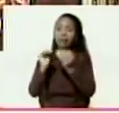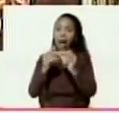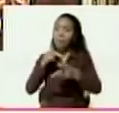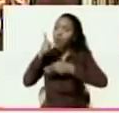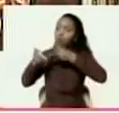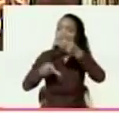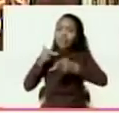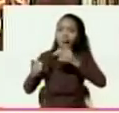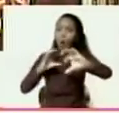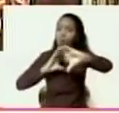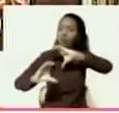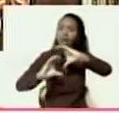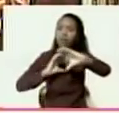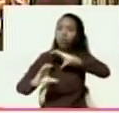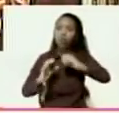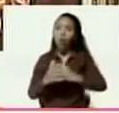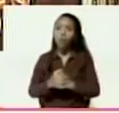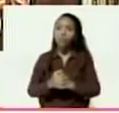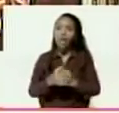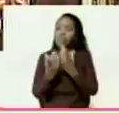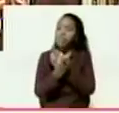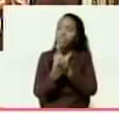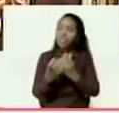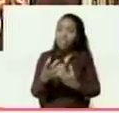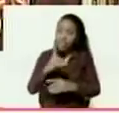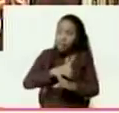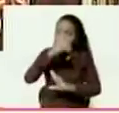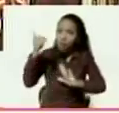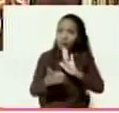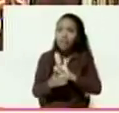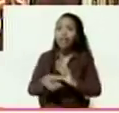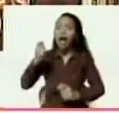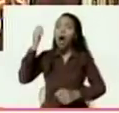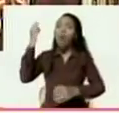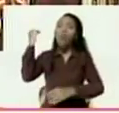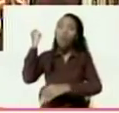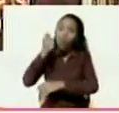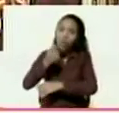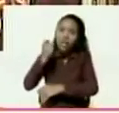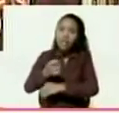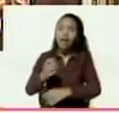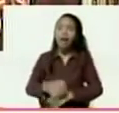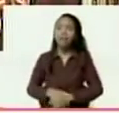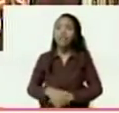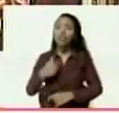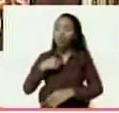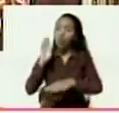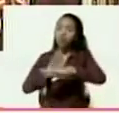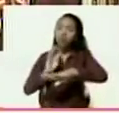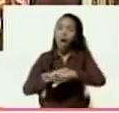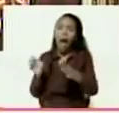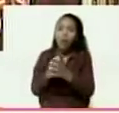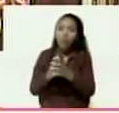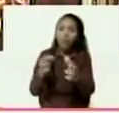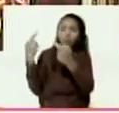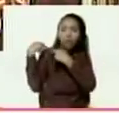política, comunicacional, diplomática, jurídica. Yo llamo al equipo que está al frente de esta